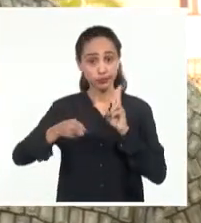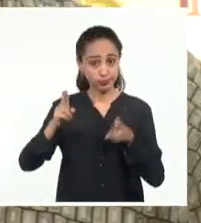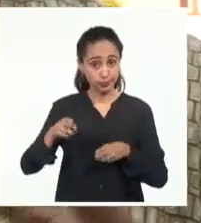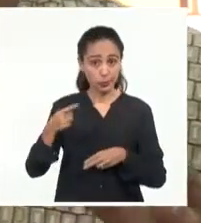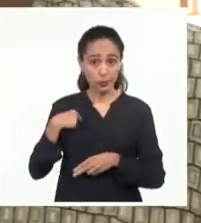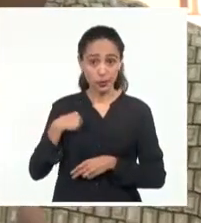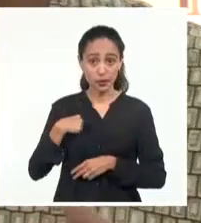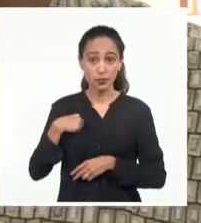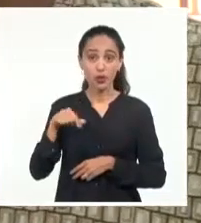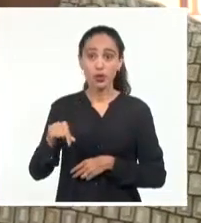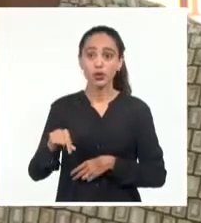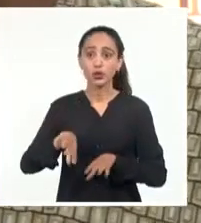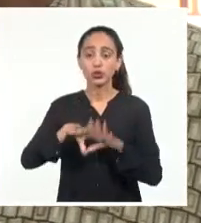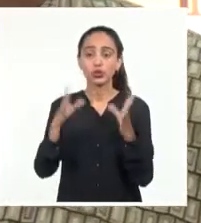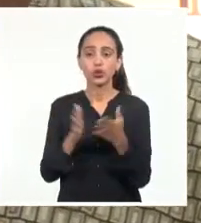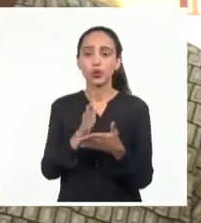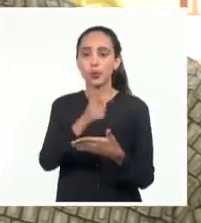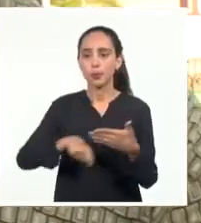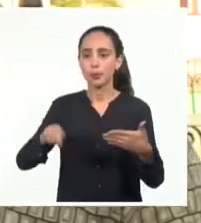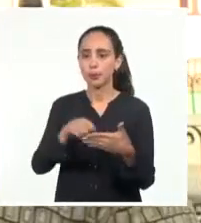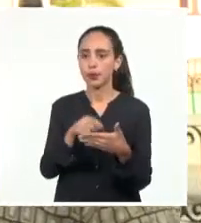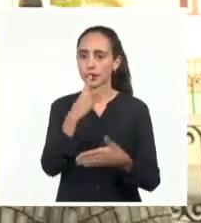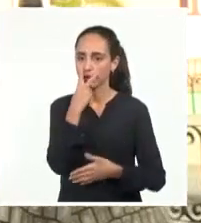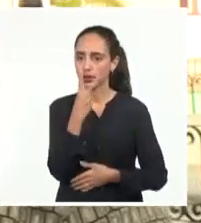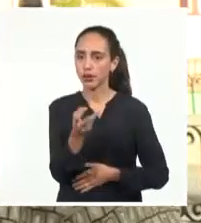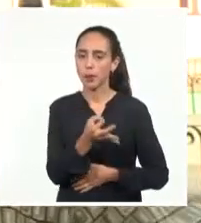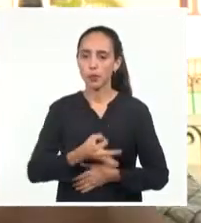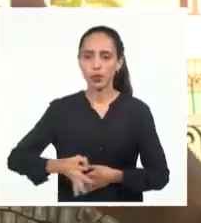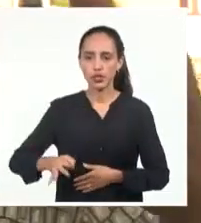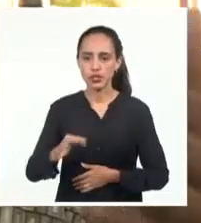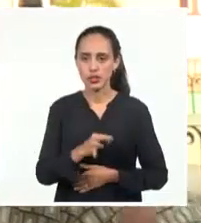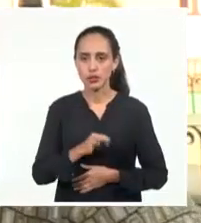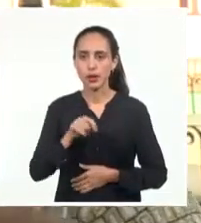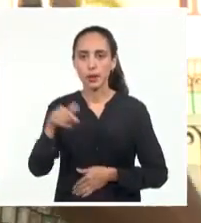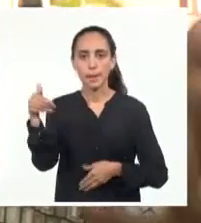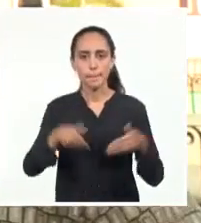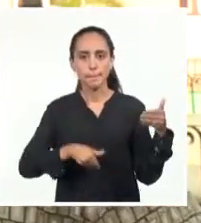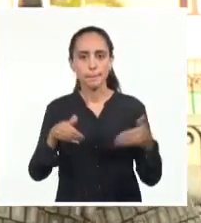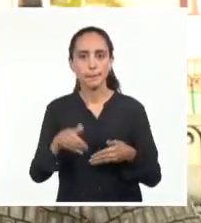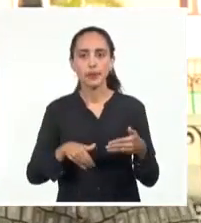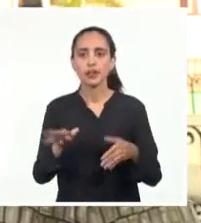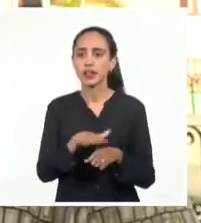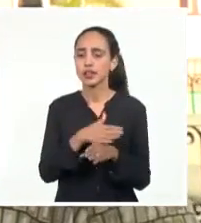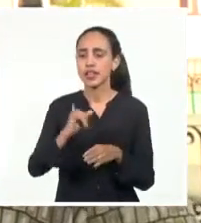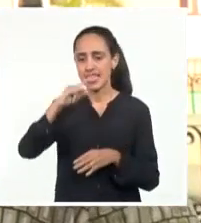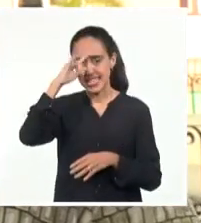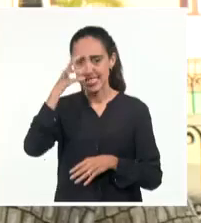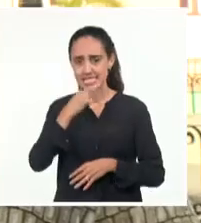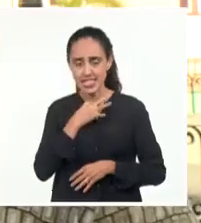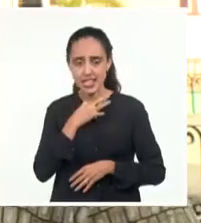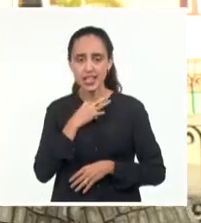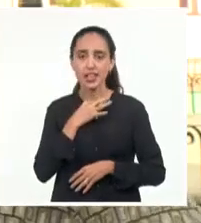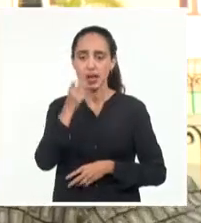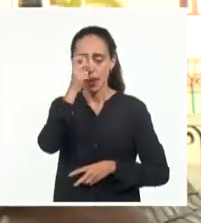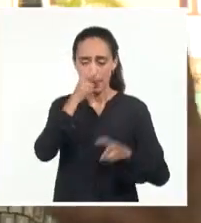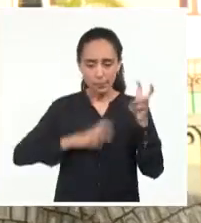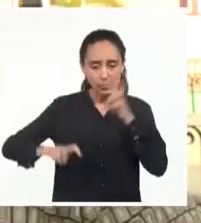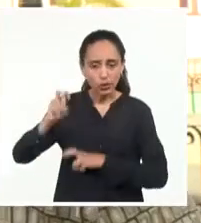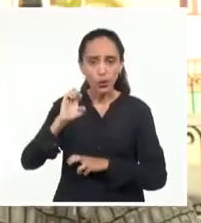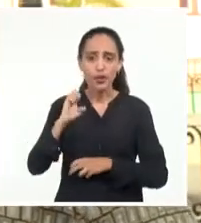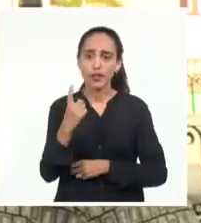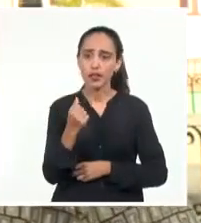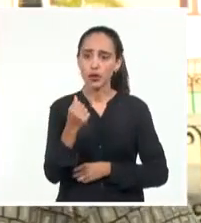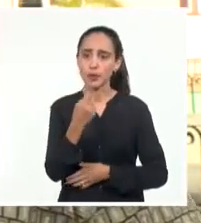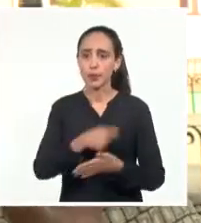central se conformaron los planes de enfrentamiento en el municipio, donde participa la DI, la ICE, los inspectores de economía, planificación,